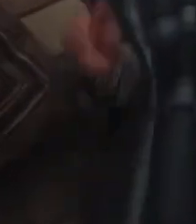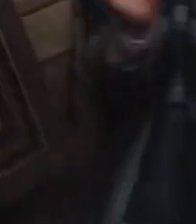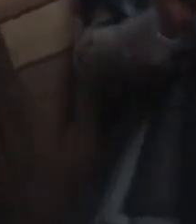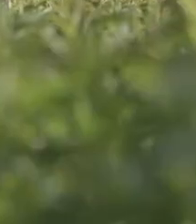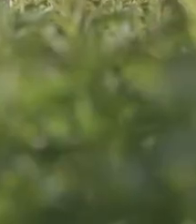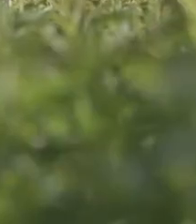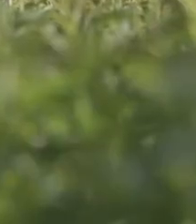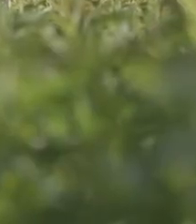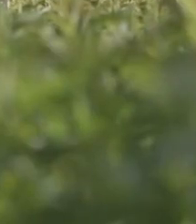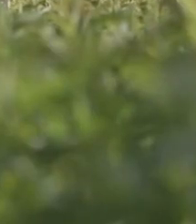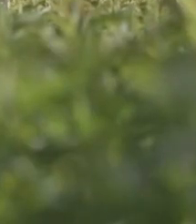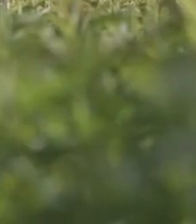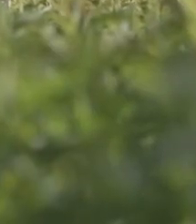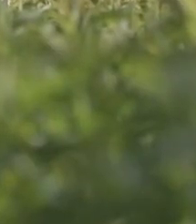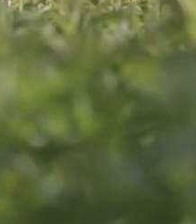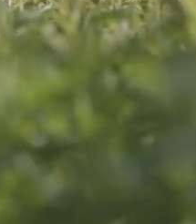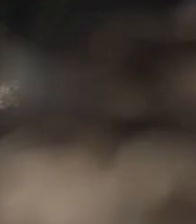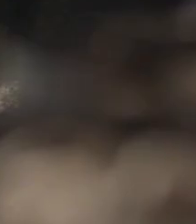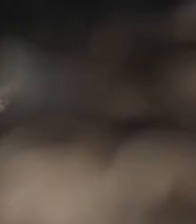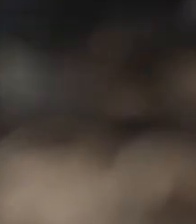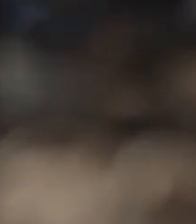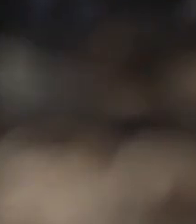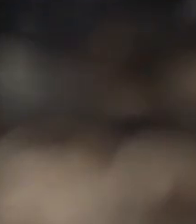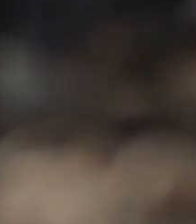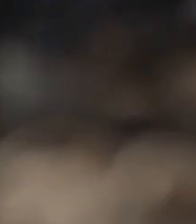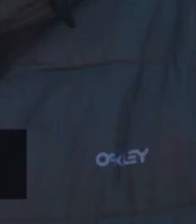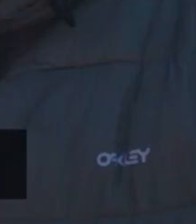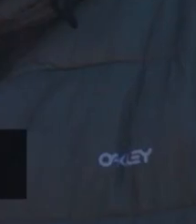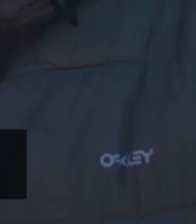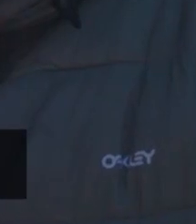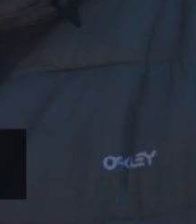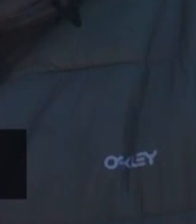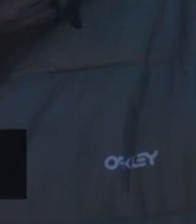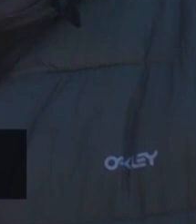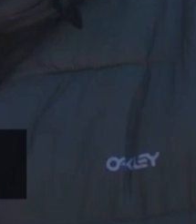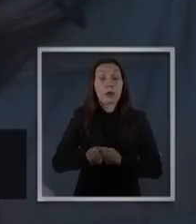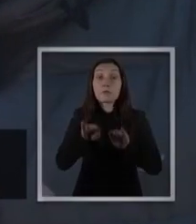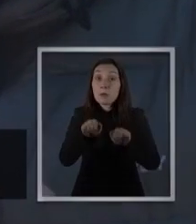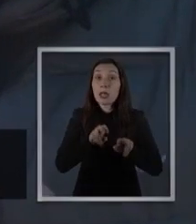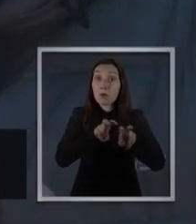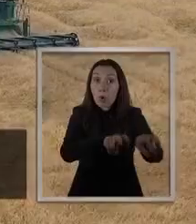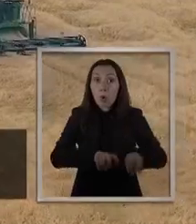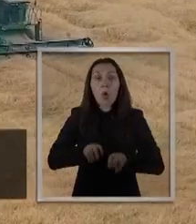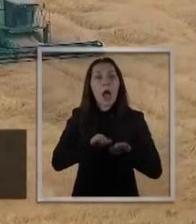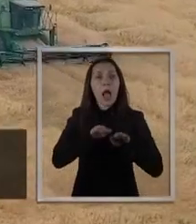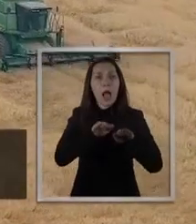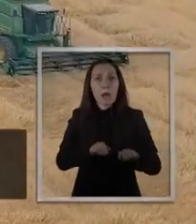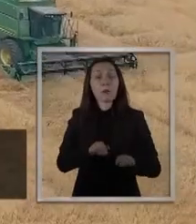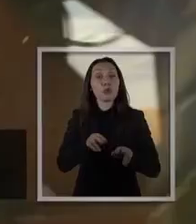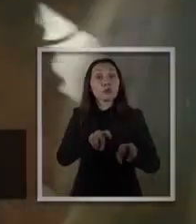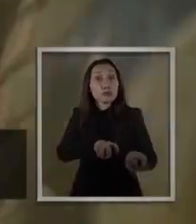frente a la adversidad. Estar con los agricultores y apoyar lo que es la